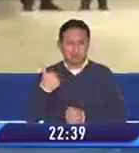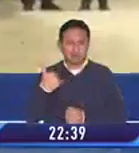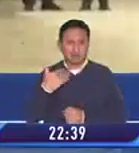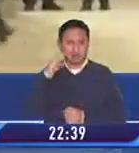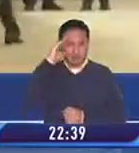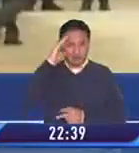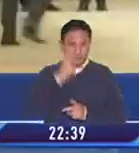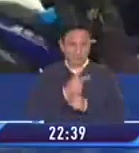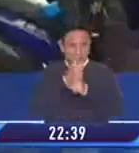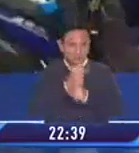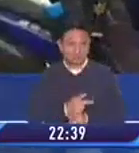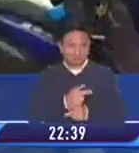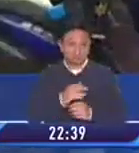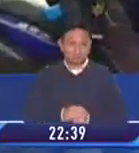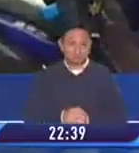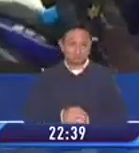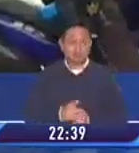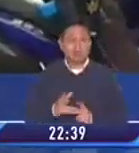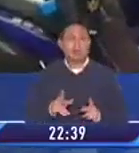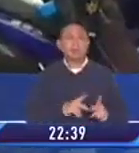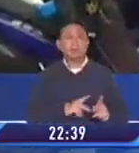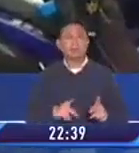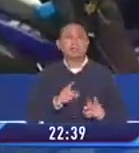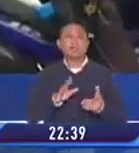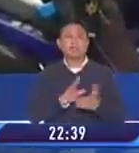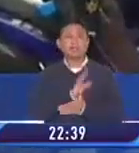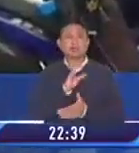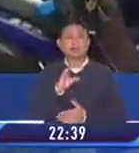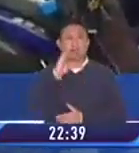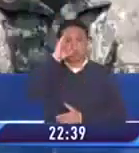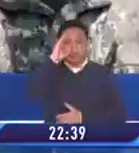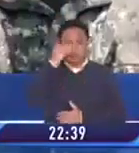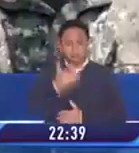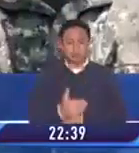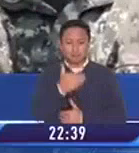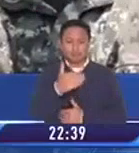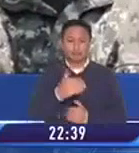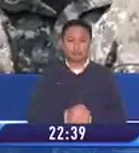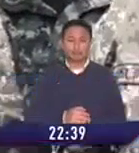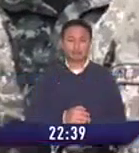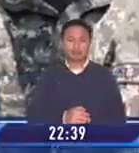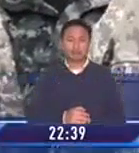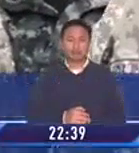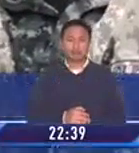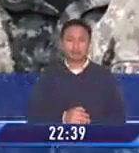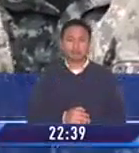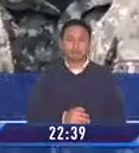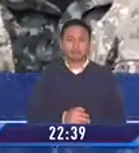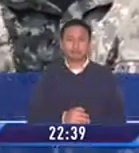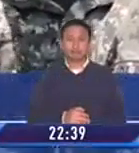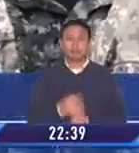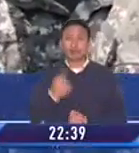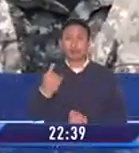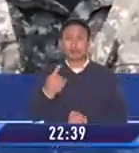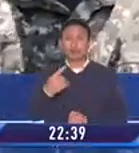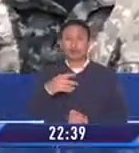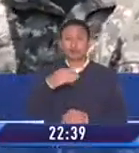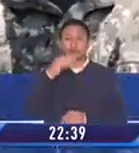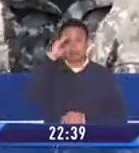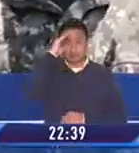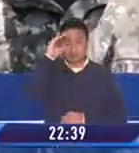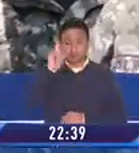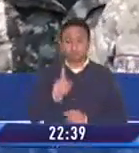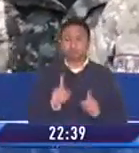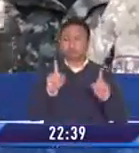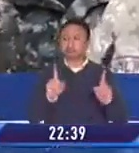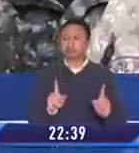protección. Pero el plan de policía escolar iría mucho más allá. Pero hay una intervención que va más allá de solo la presencia policial, que es una